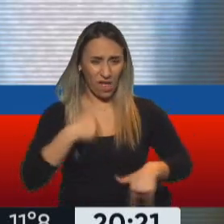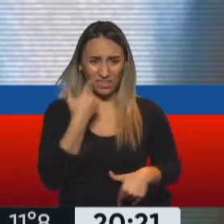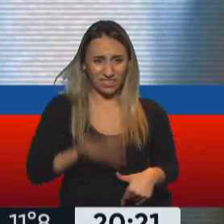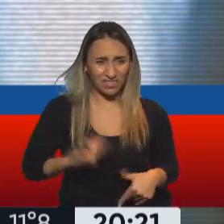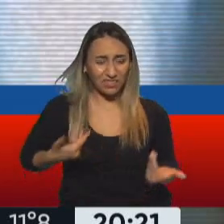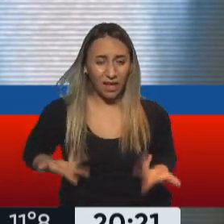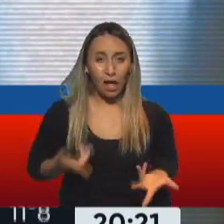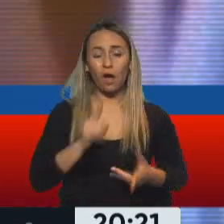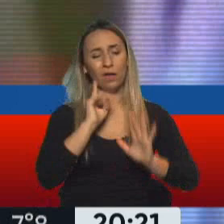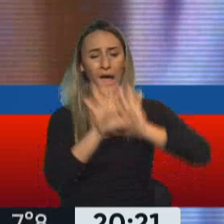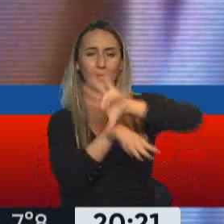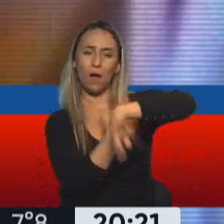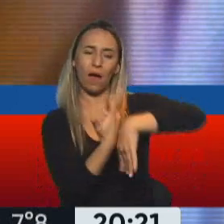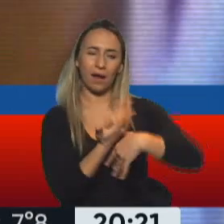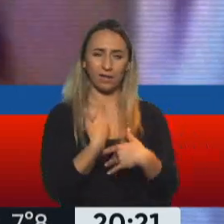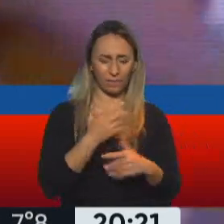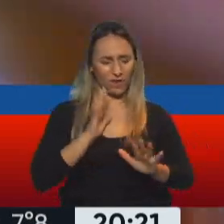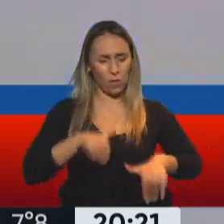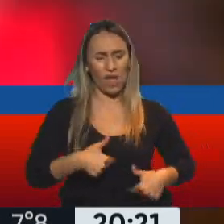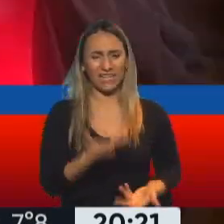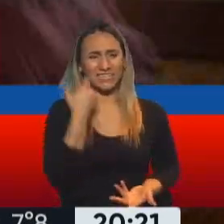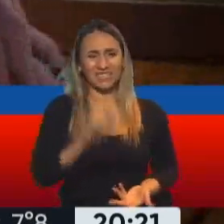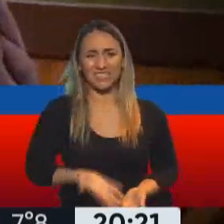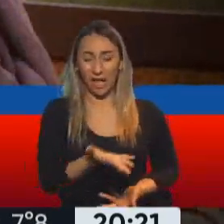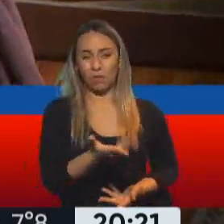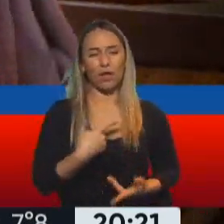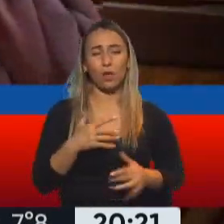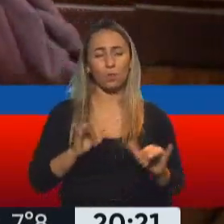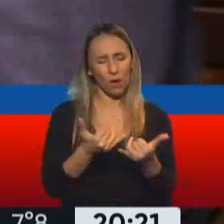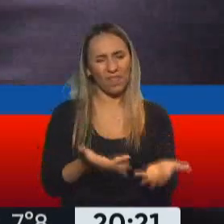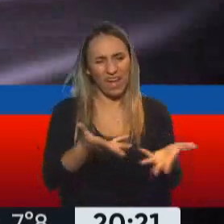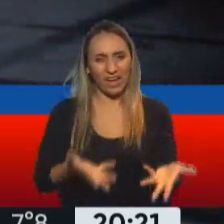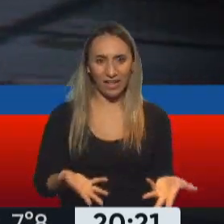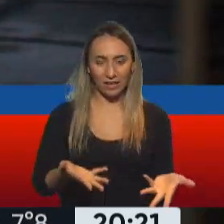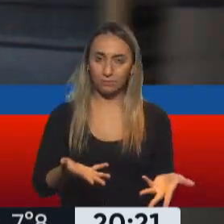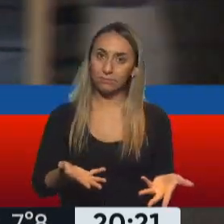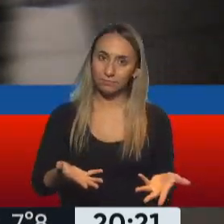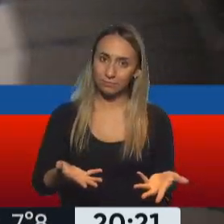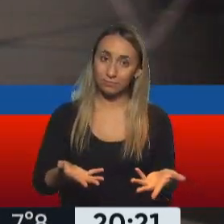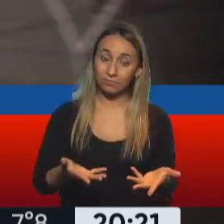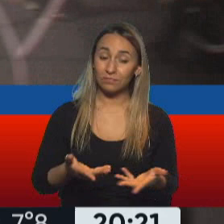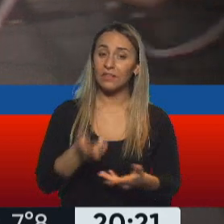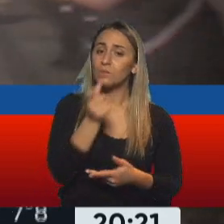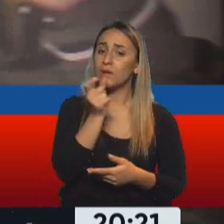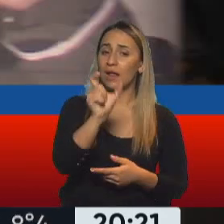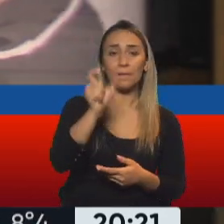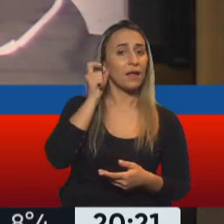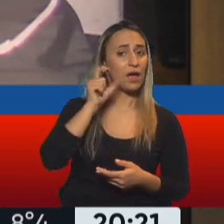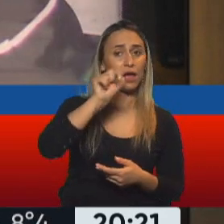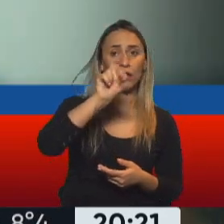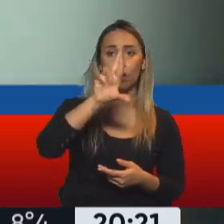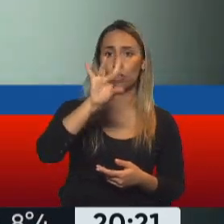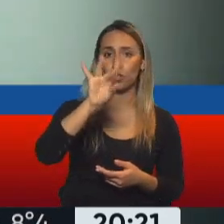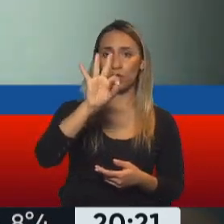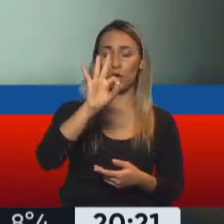cuando haces el amor? ¡Sácate esos kilos de vergüenza! La gordofobia es la repulsión hacia las personas que no encajan